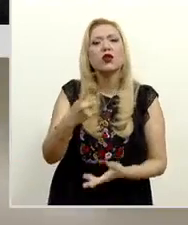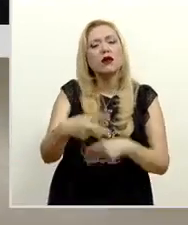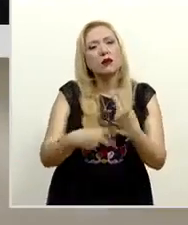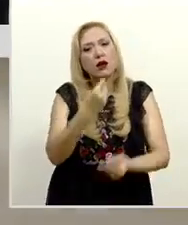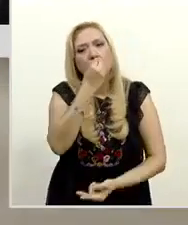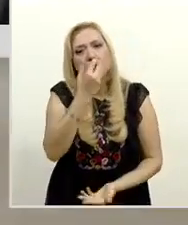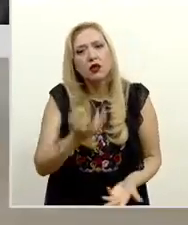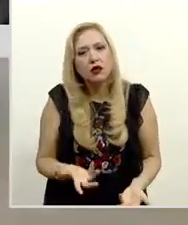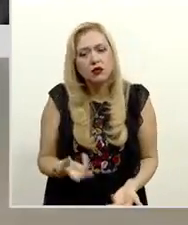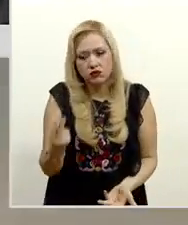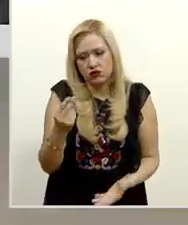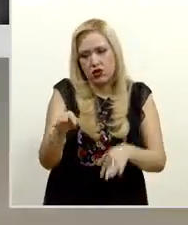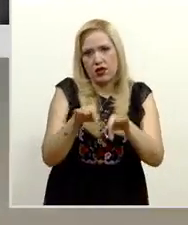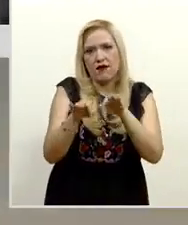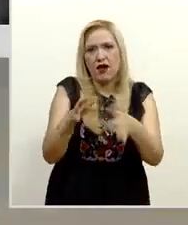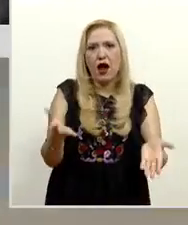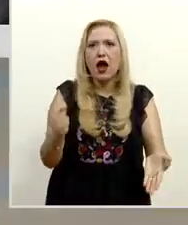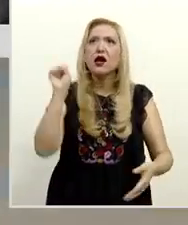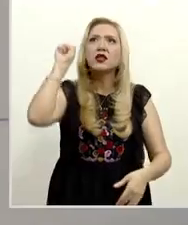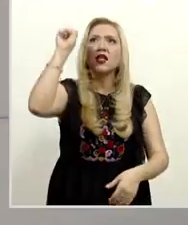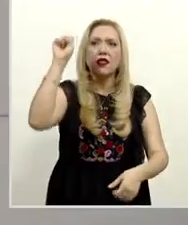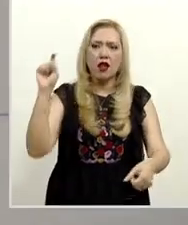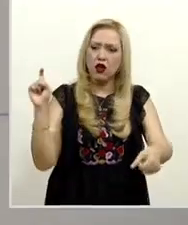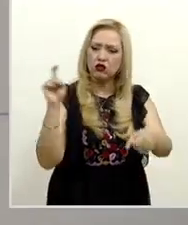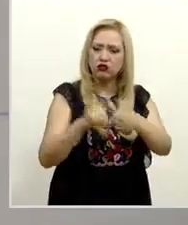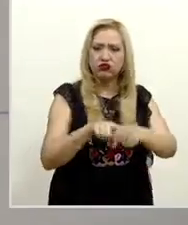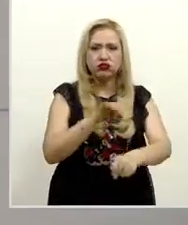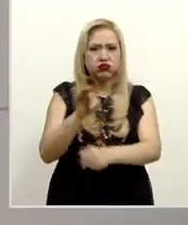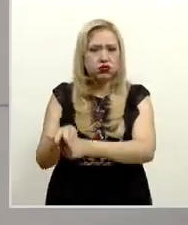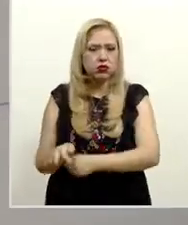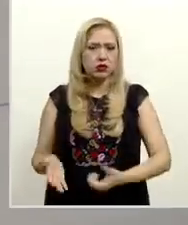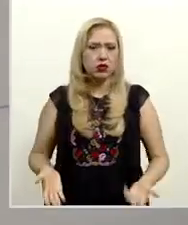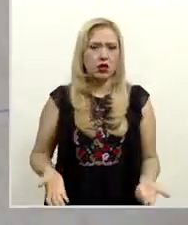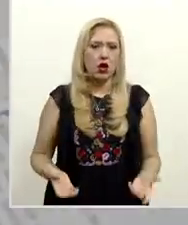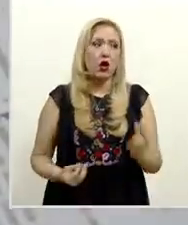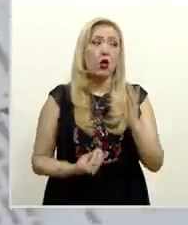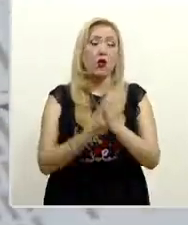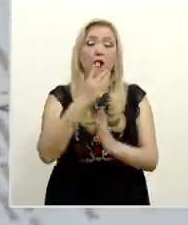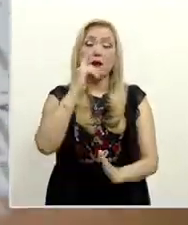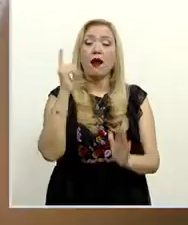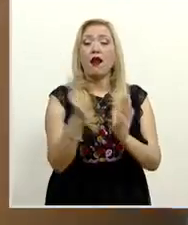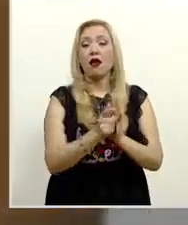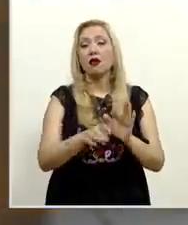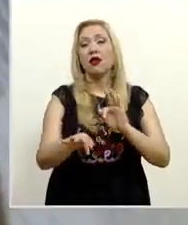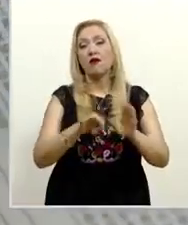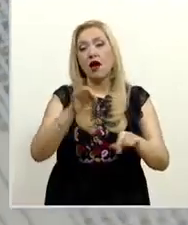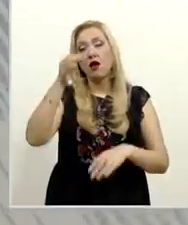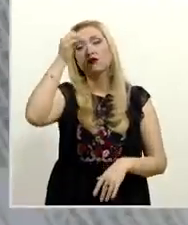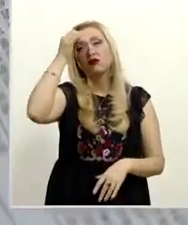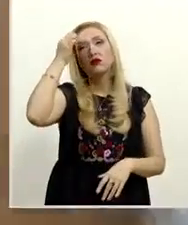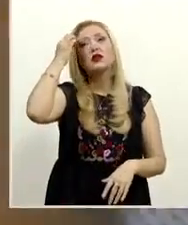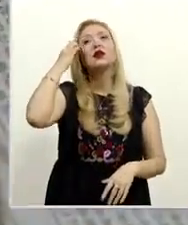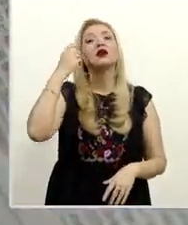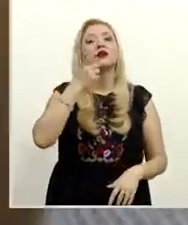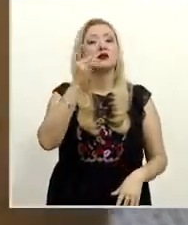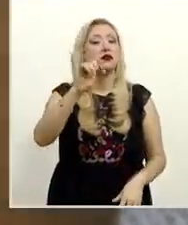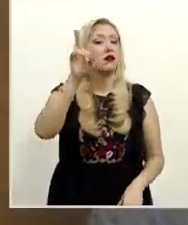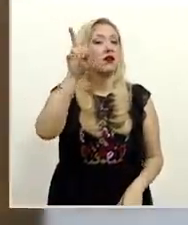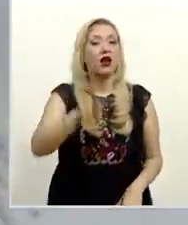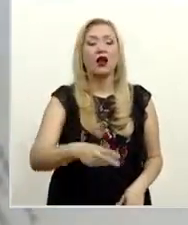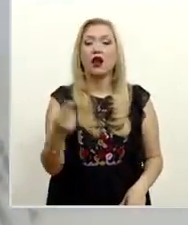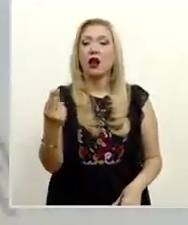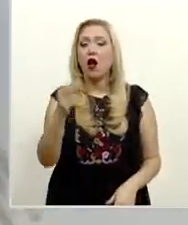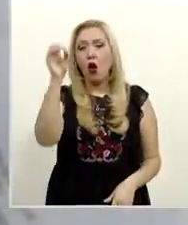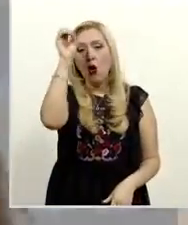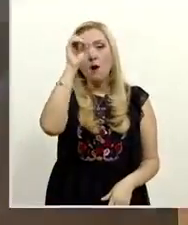sindicales en conferencias sobre los derechos humanos en el contexto de la nueva justicia laboral la relatora especial subrayó la importancia de la opinión consultiva